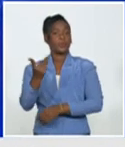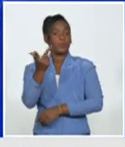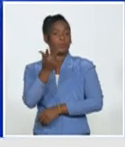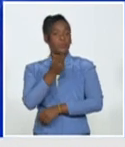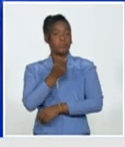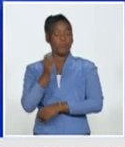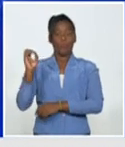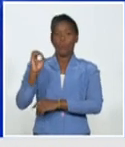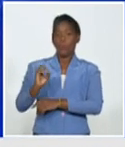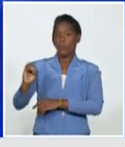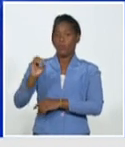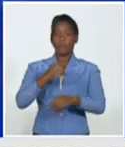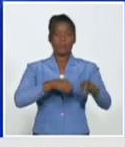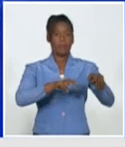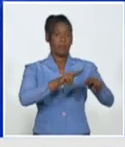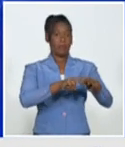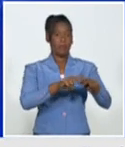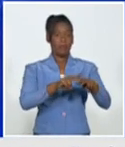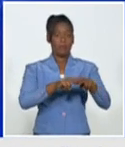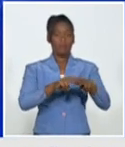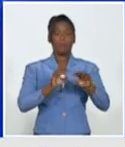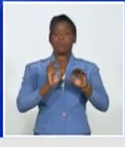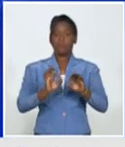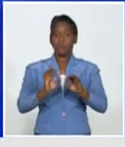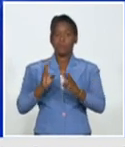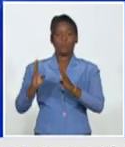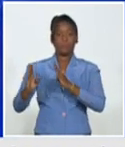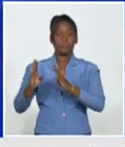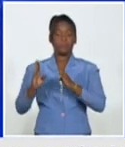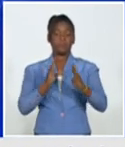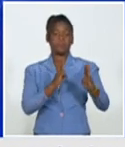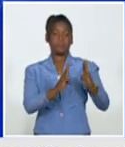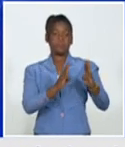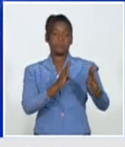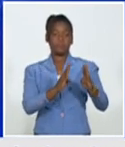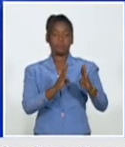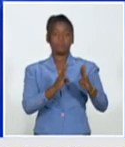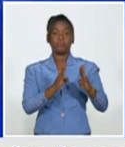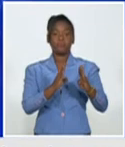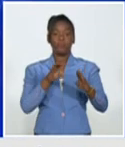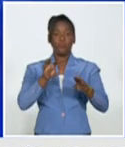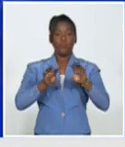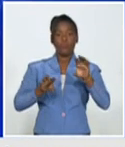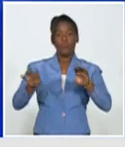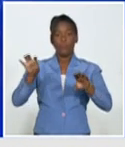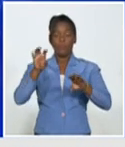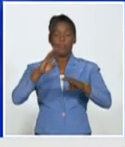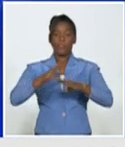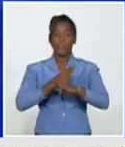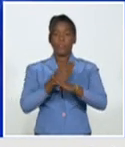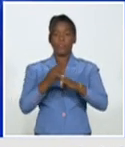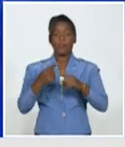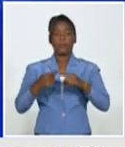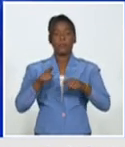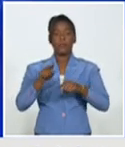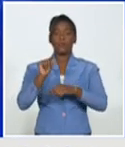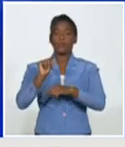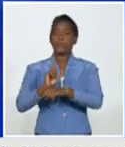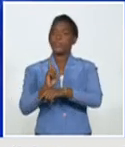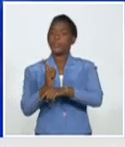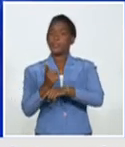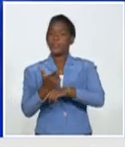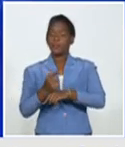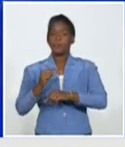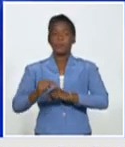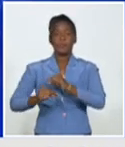con los ensayos en fase 3 en varios territorios, pero todavía eso va a demorar.